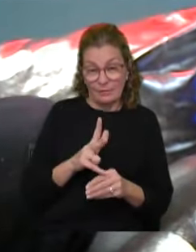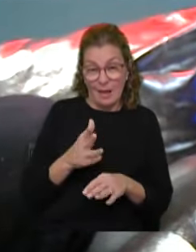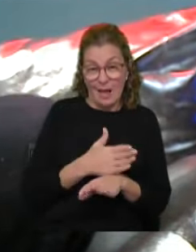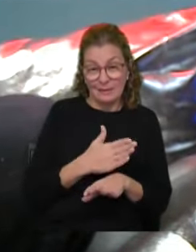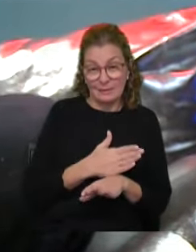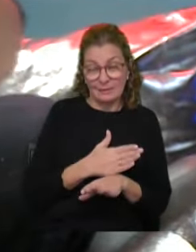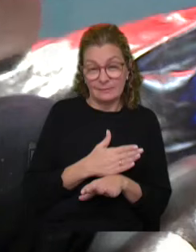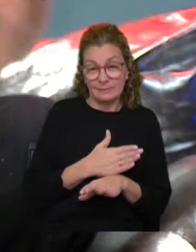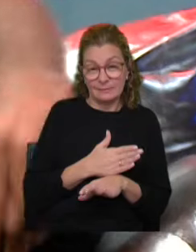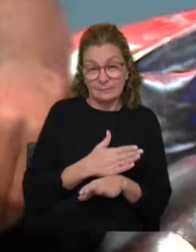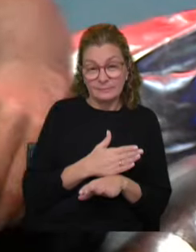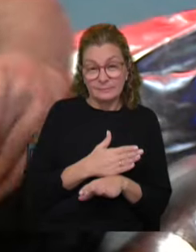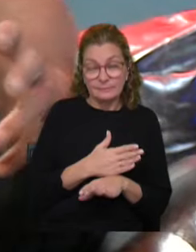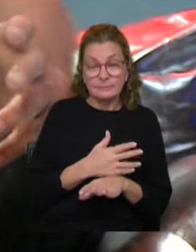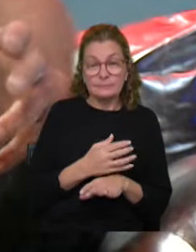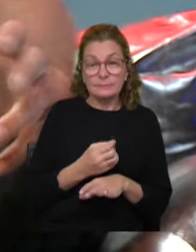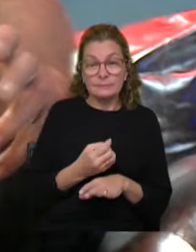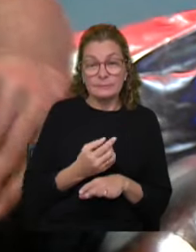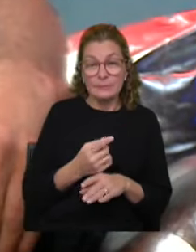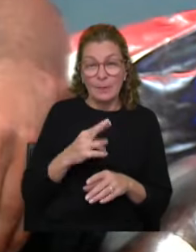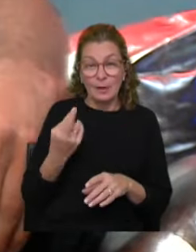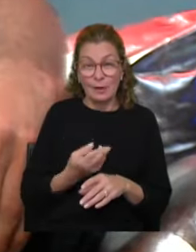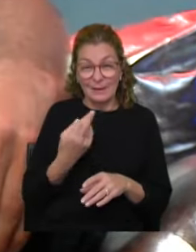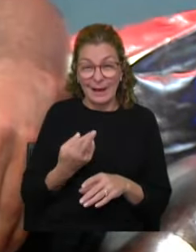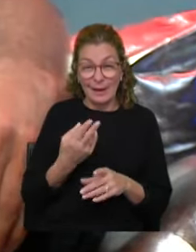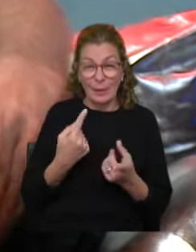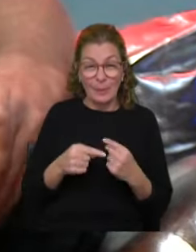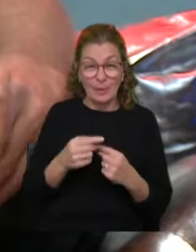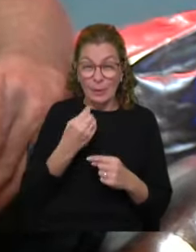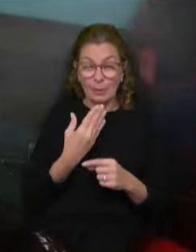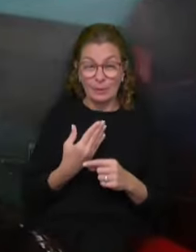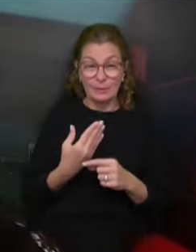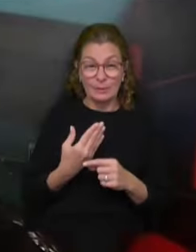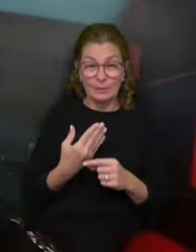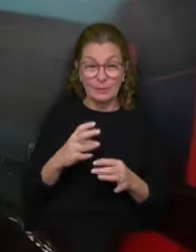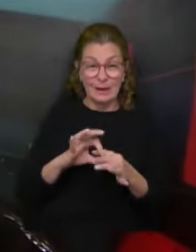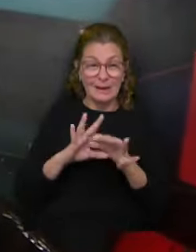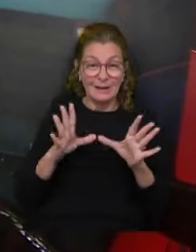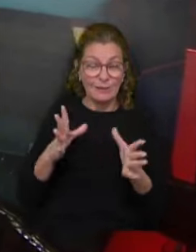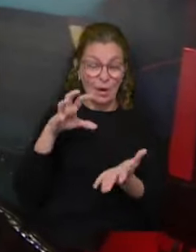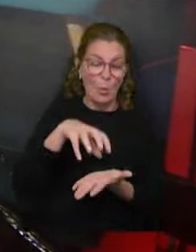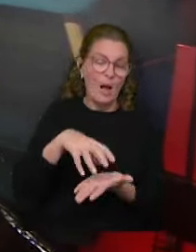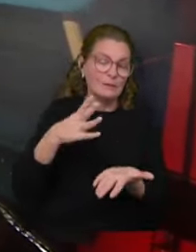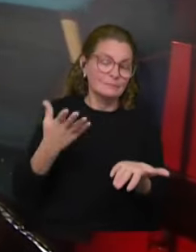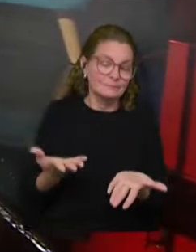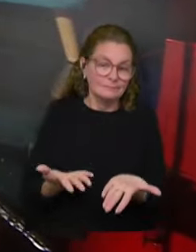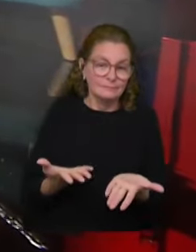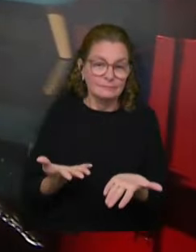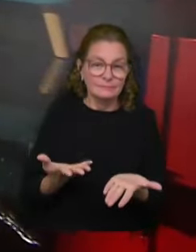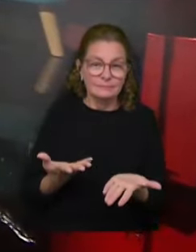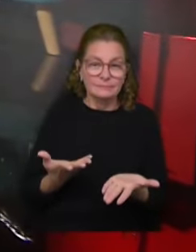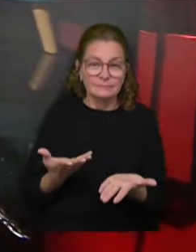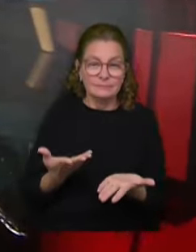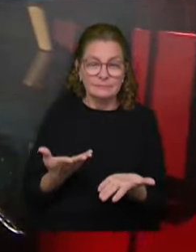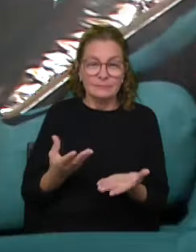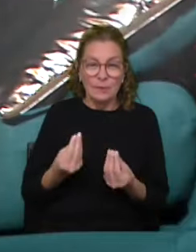antes. Claro. Que quedó medio raro en realidad, pero bueno. Era cuando estaba libre. Era cuando estaba libre.